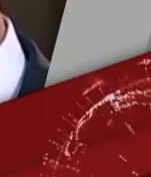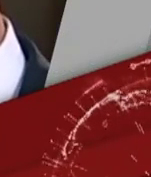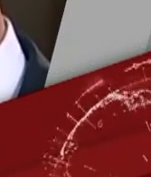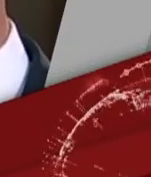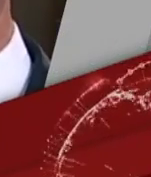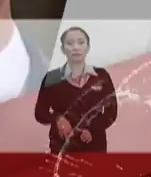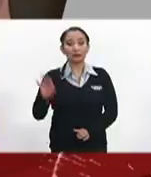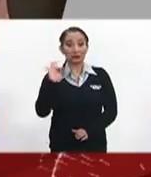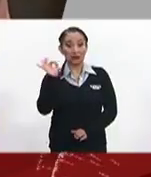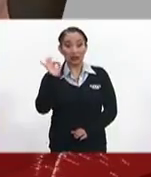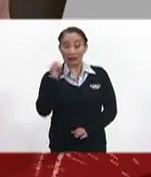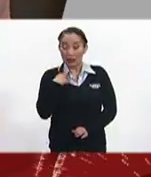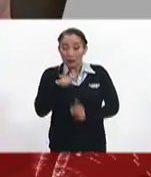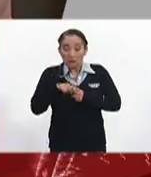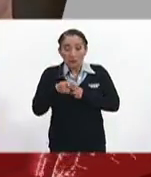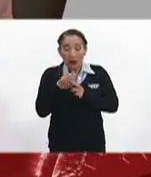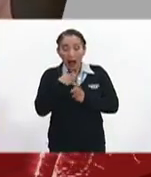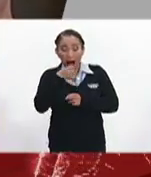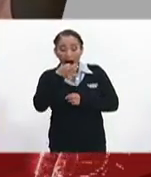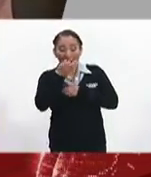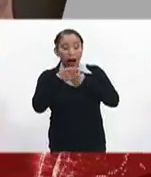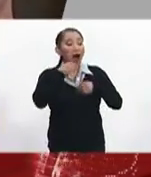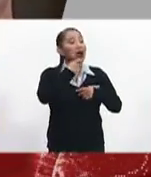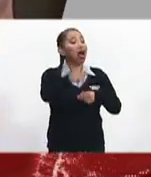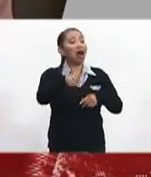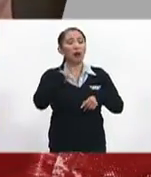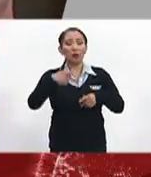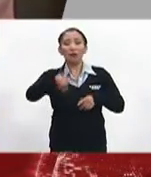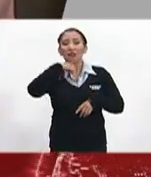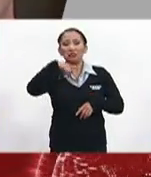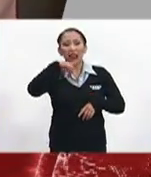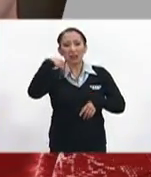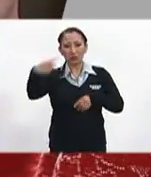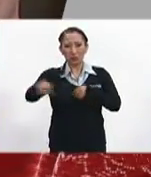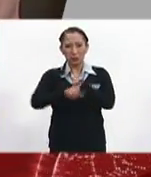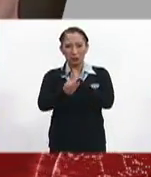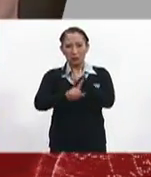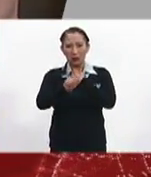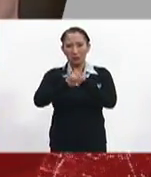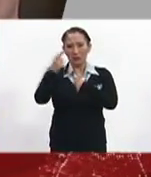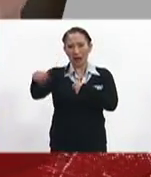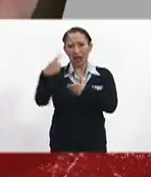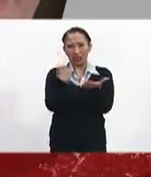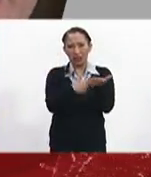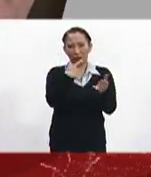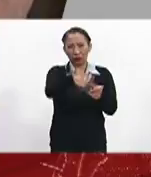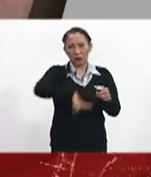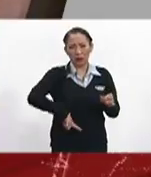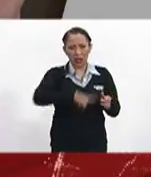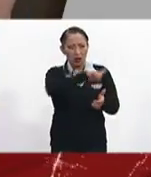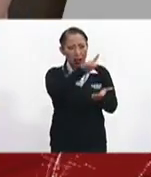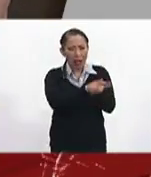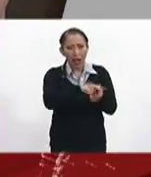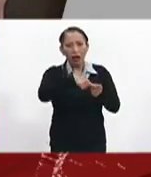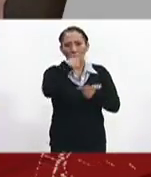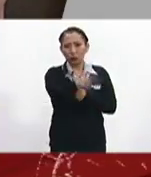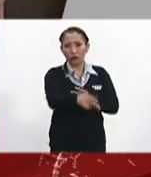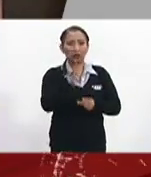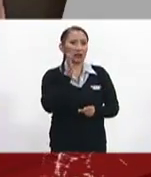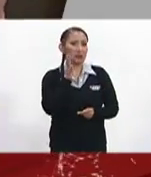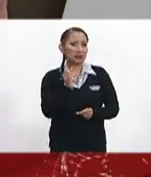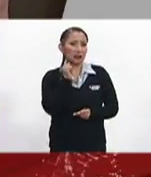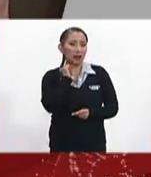Si sus recientes declaraciones derivan de una frustración por asuntos de política interna, de sus leyes o de su